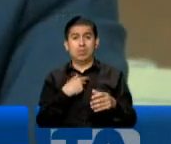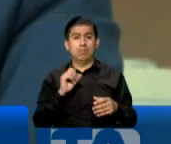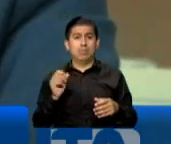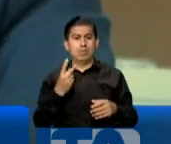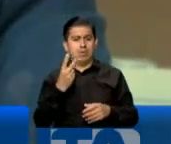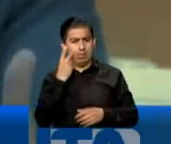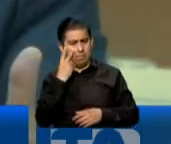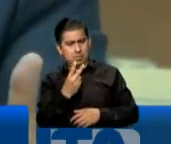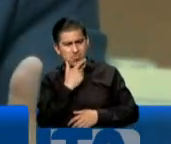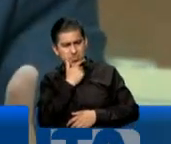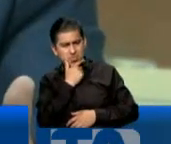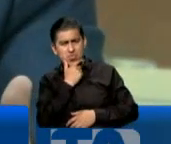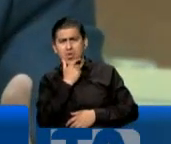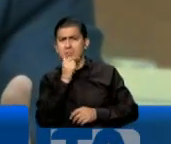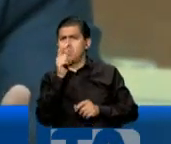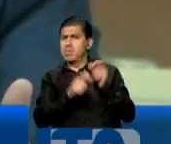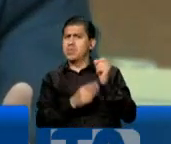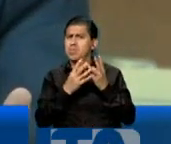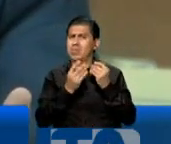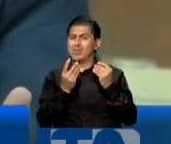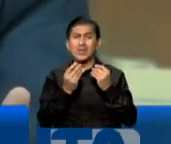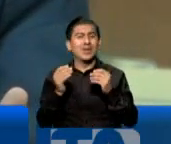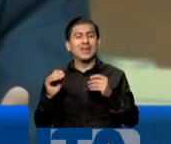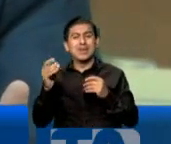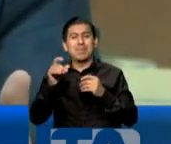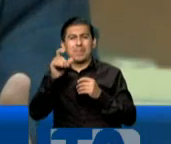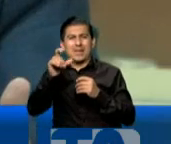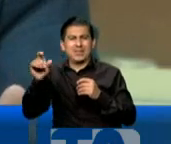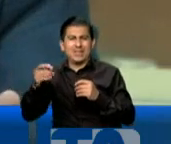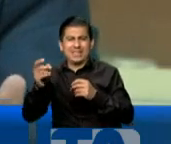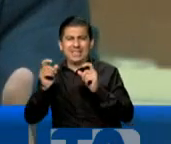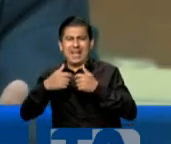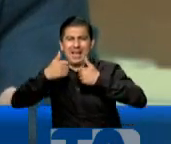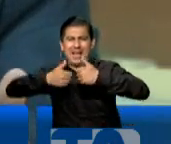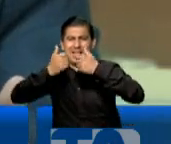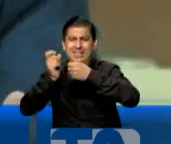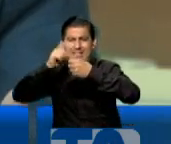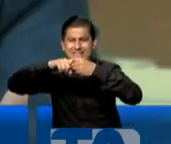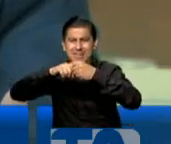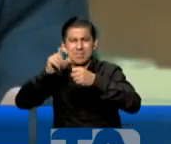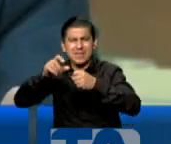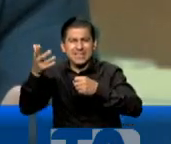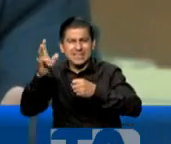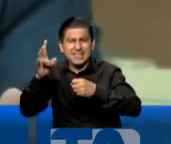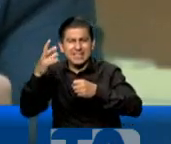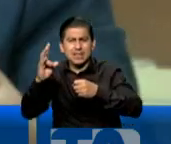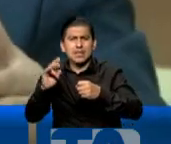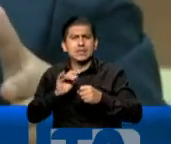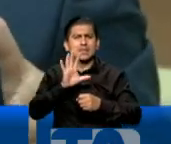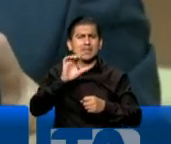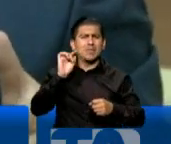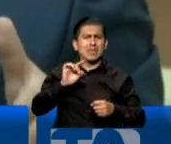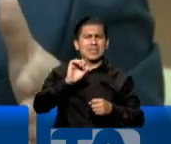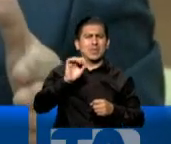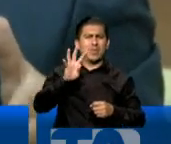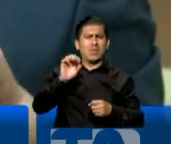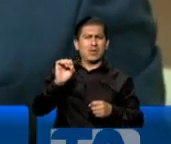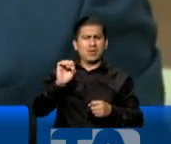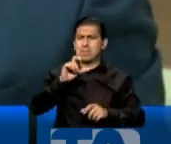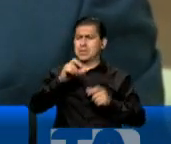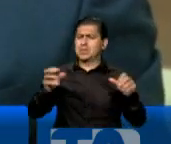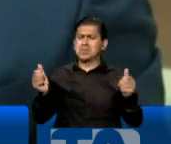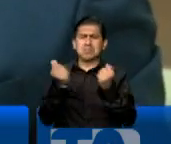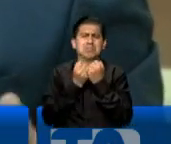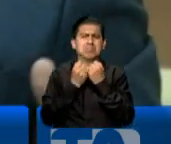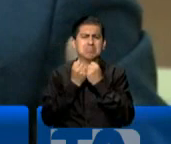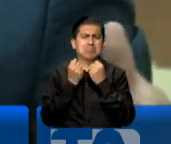nos preocupó muchísimo. En 17 eventos de inscripciones, 5.040 personas fueron. Sin cumplimiento del